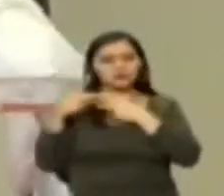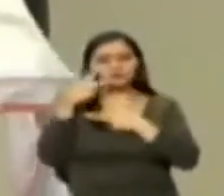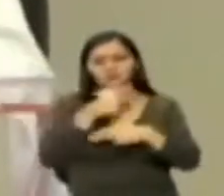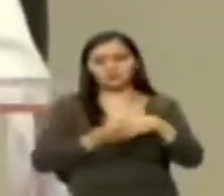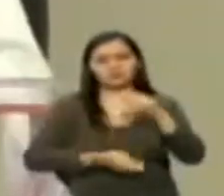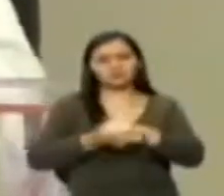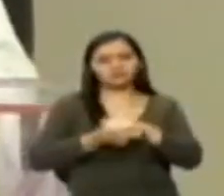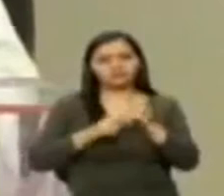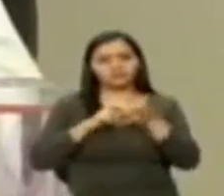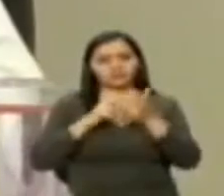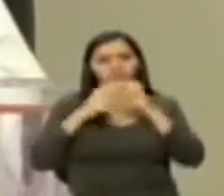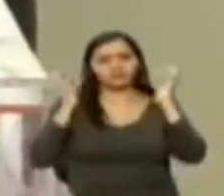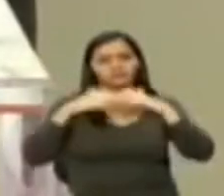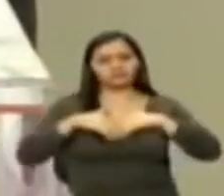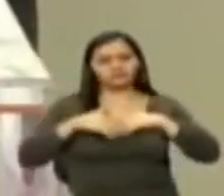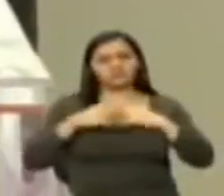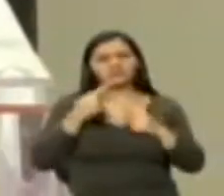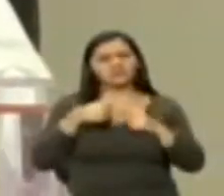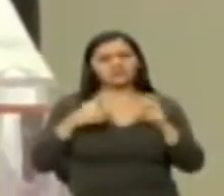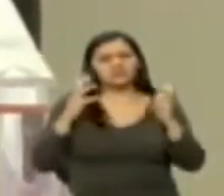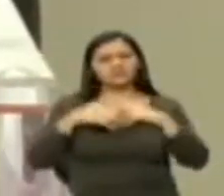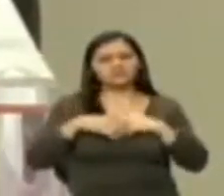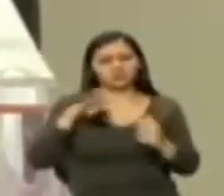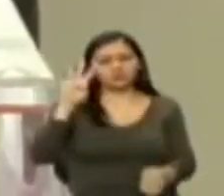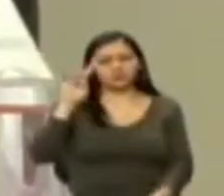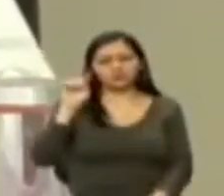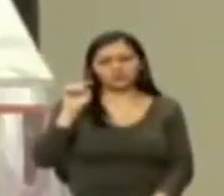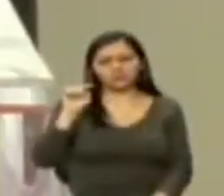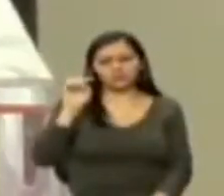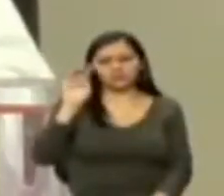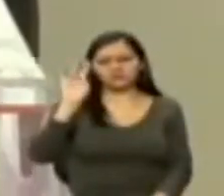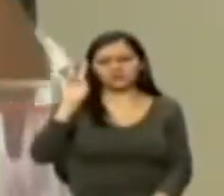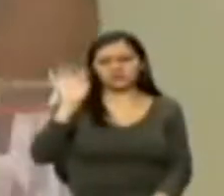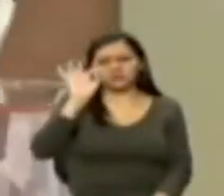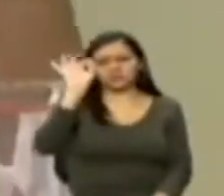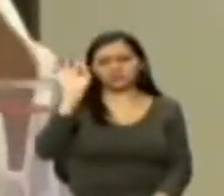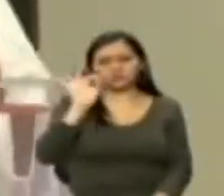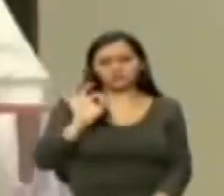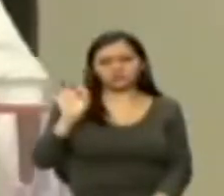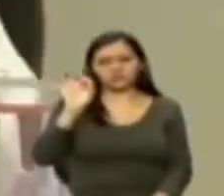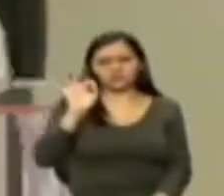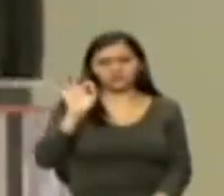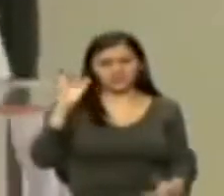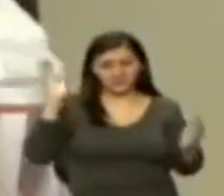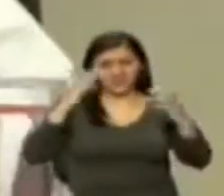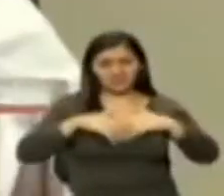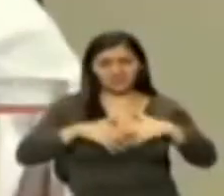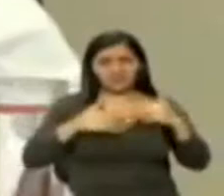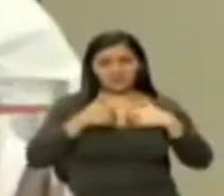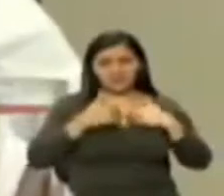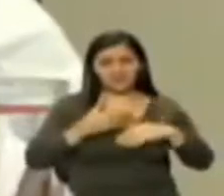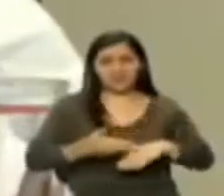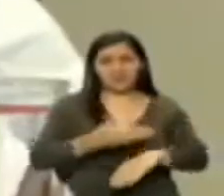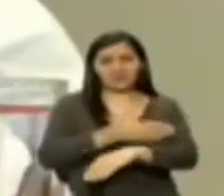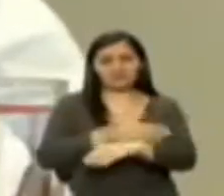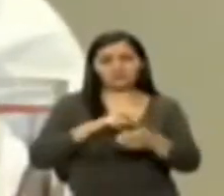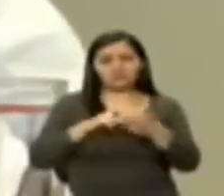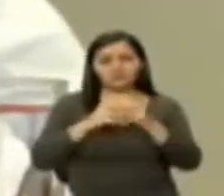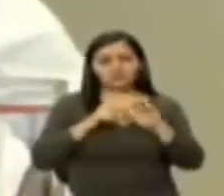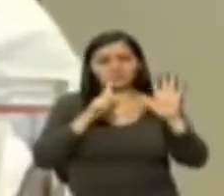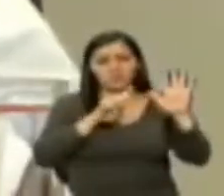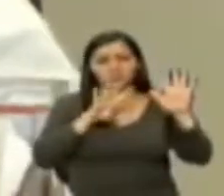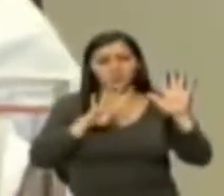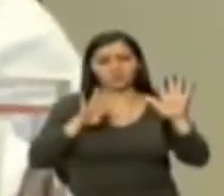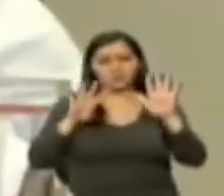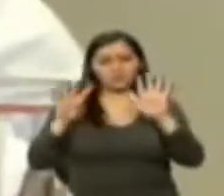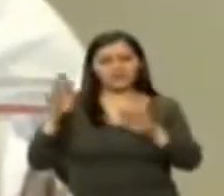terrible crisis que estamos pasando. Crisis con 4.7% de desempleo. Crisis del 16% de desempleo que el neoliberalismo nos produjo en el 99.